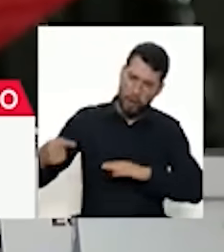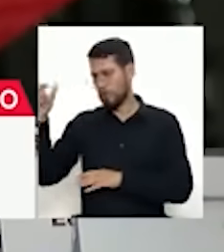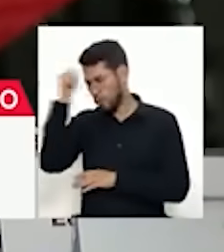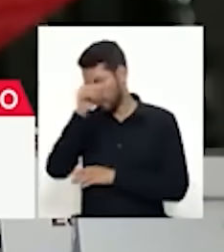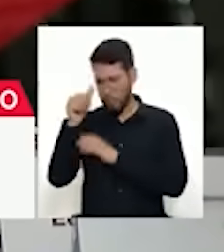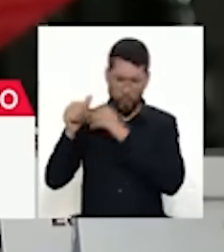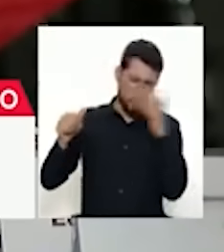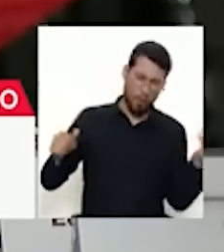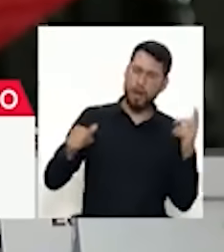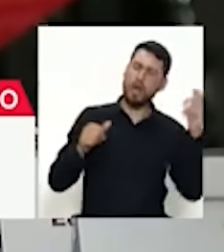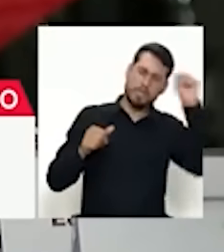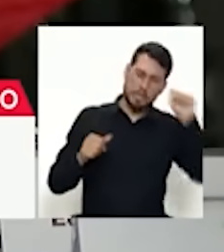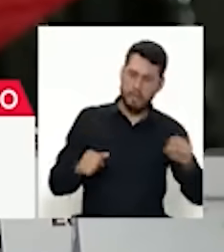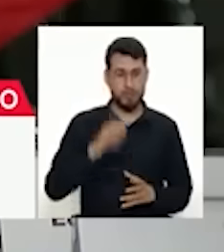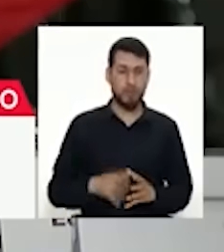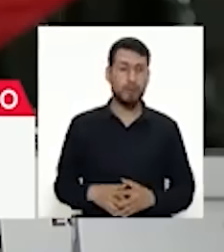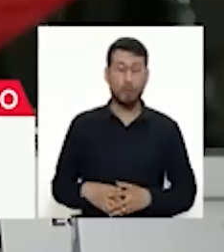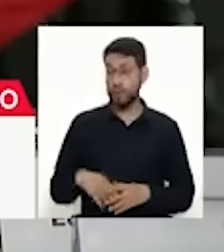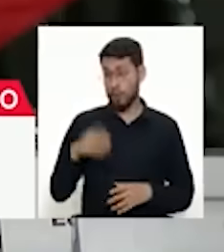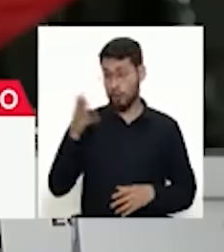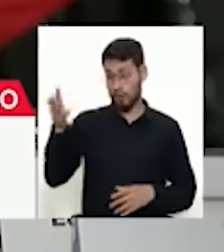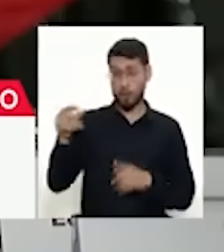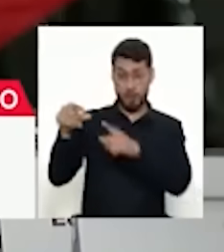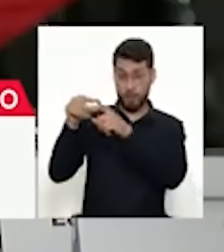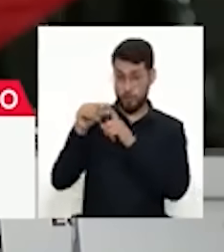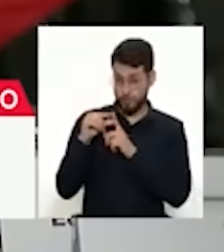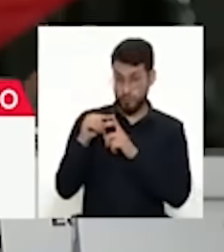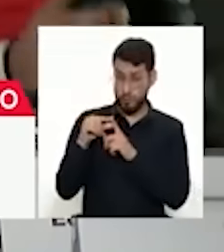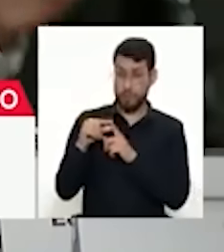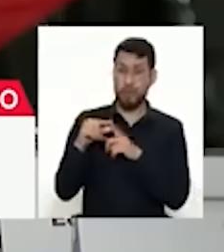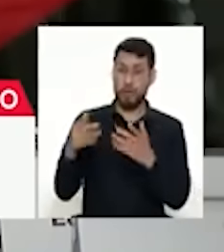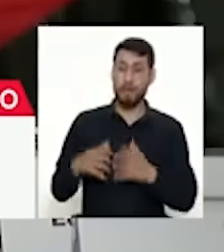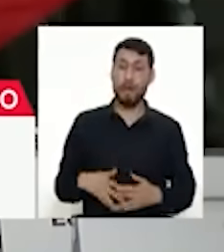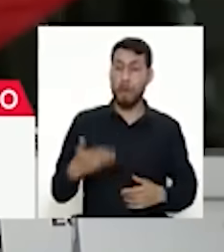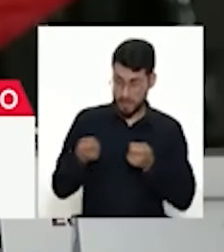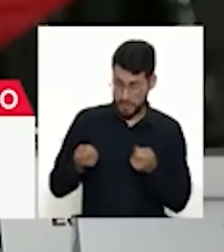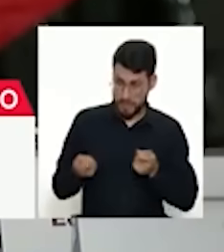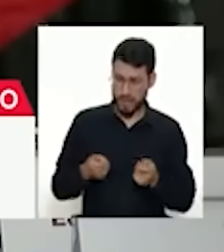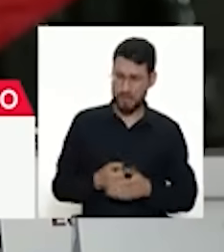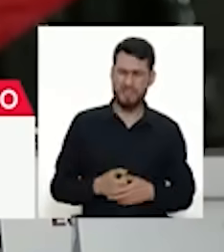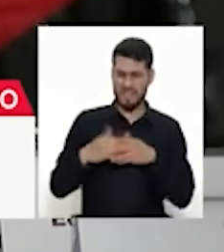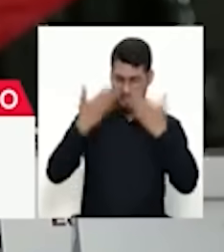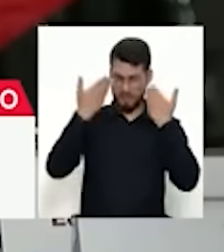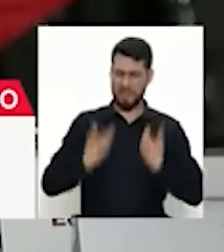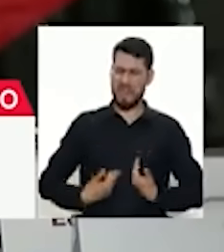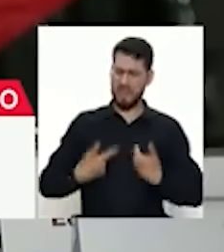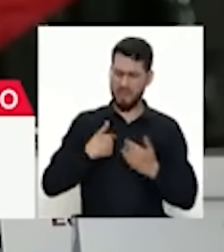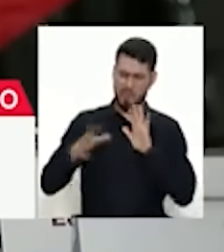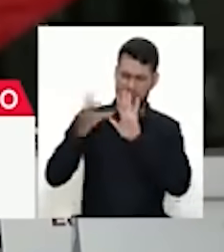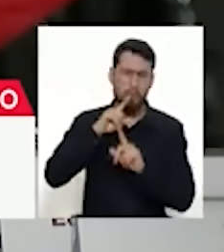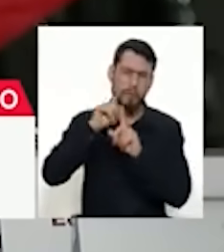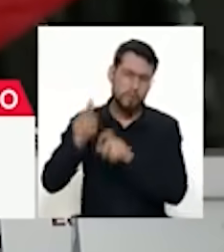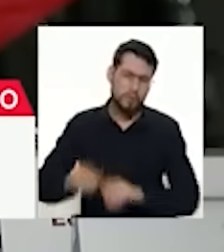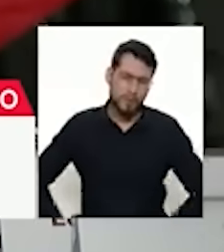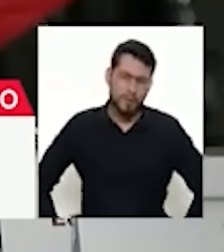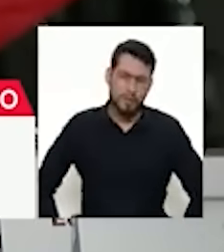la semana y los 361 días del año usted dice de que la figura presidencial está siendo dañada y todo lo